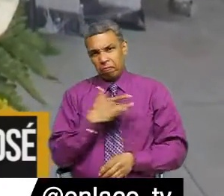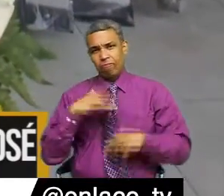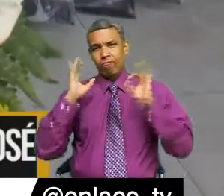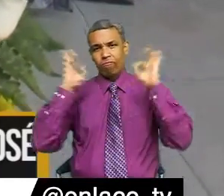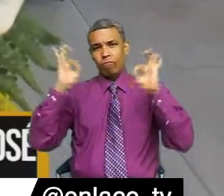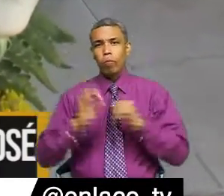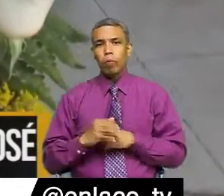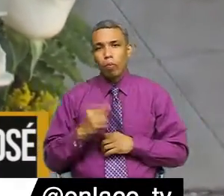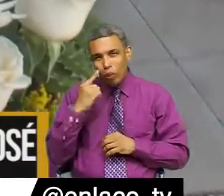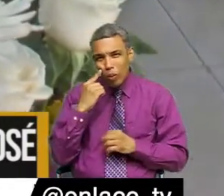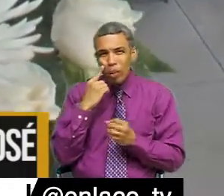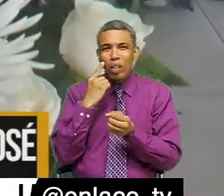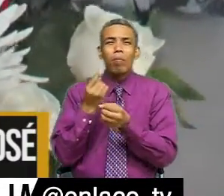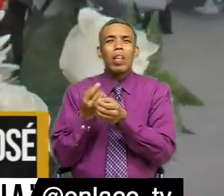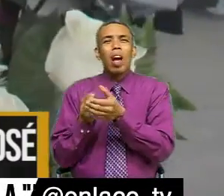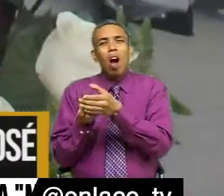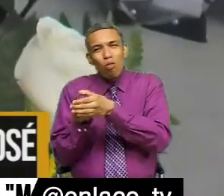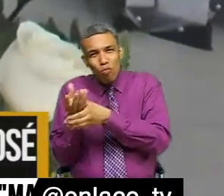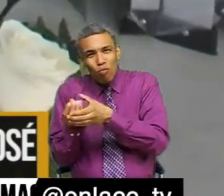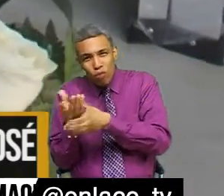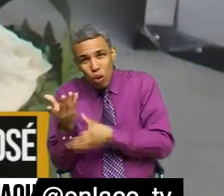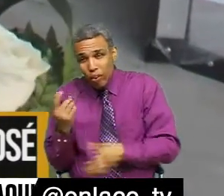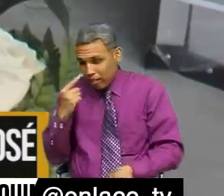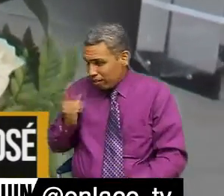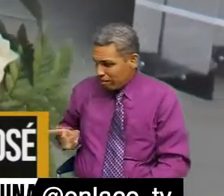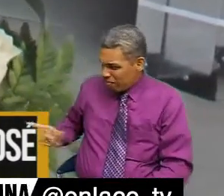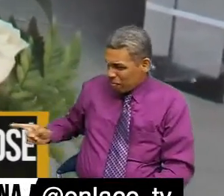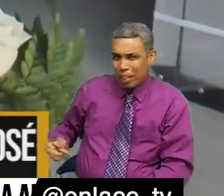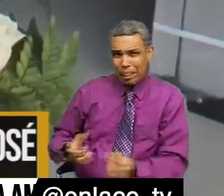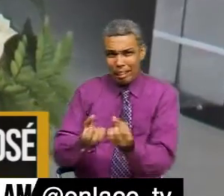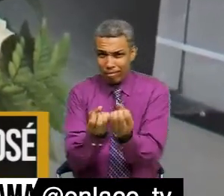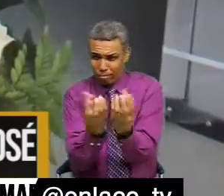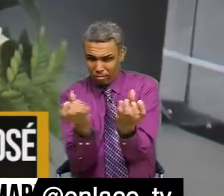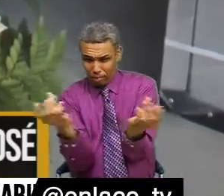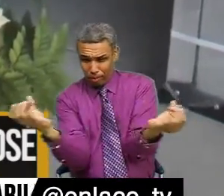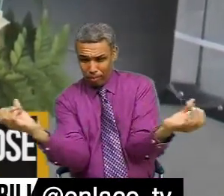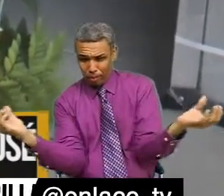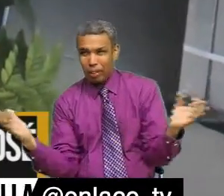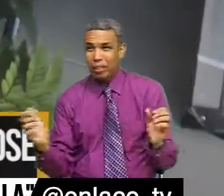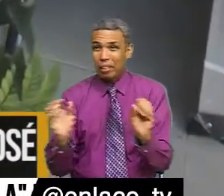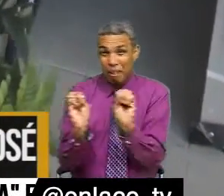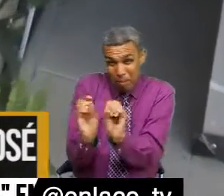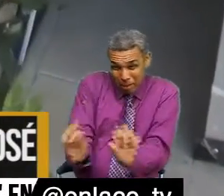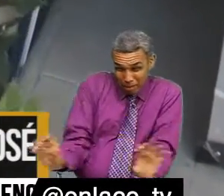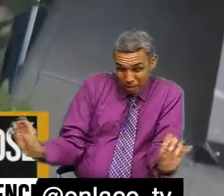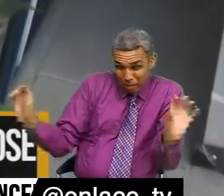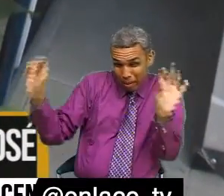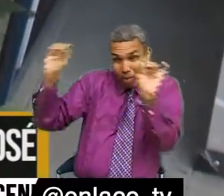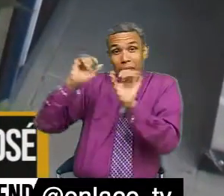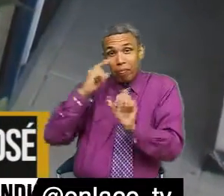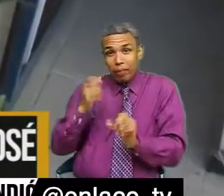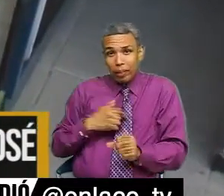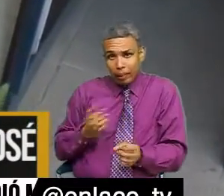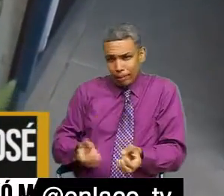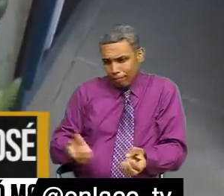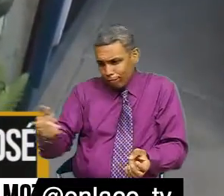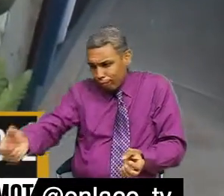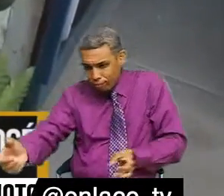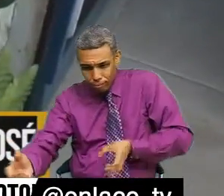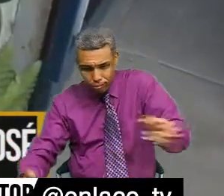En esta maceta que ha sido ubicada estratégicamente y de manera especial, se están depositando las flores en homenaje, en honor,